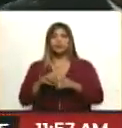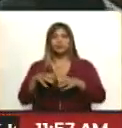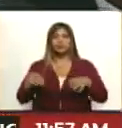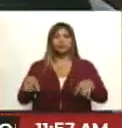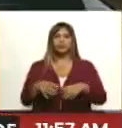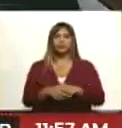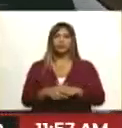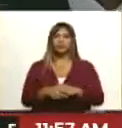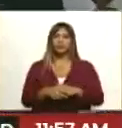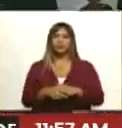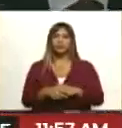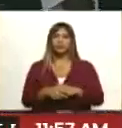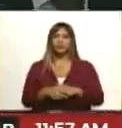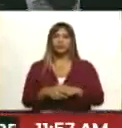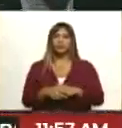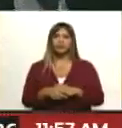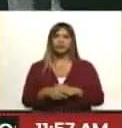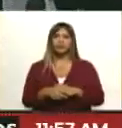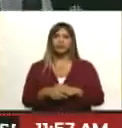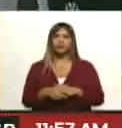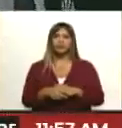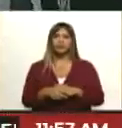separadas. Aníbal Nasoa.